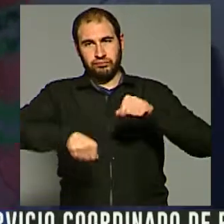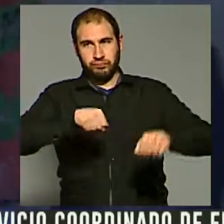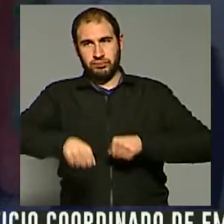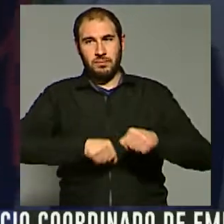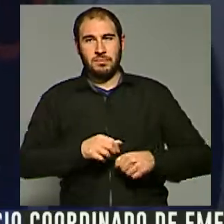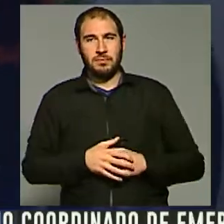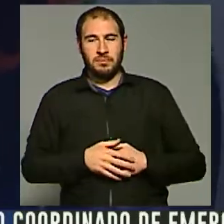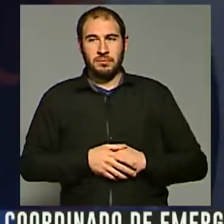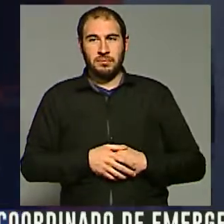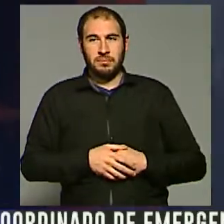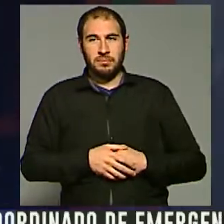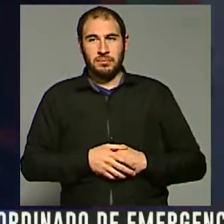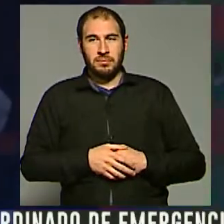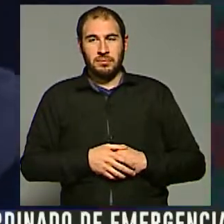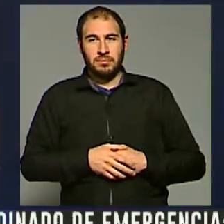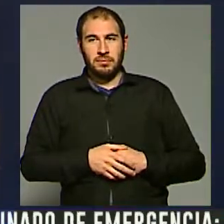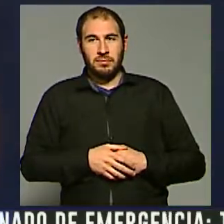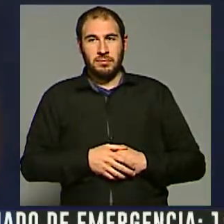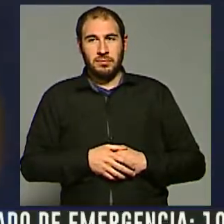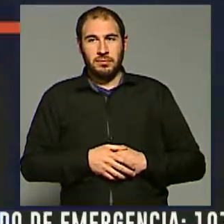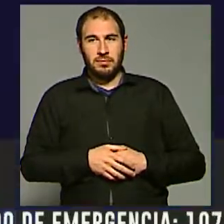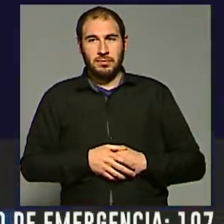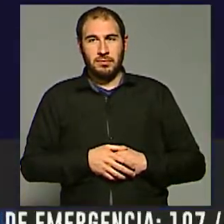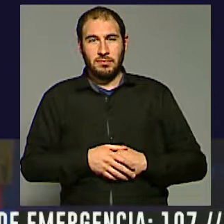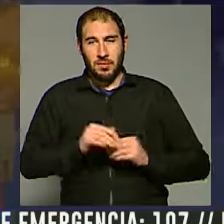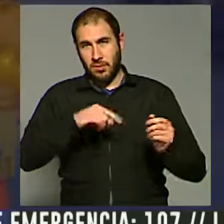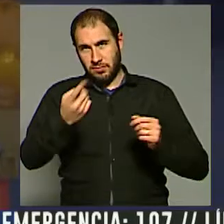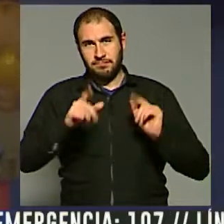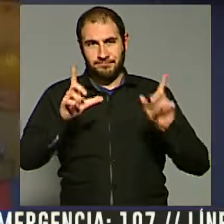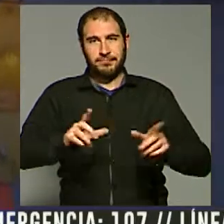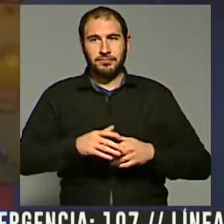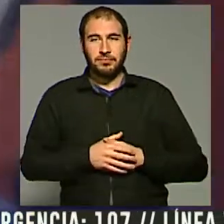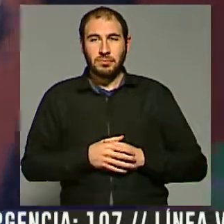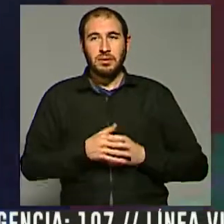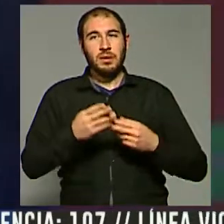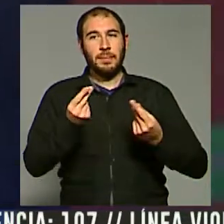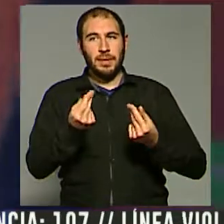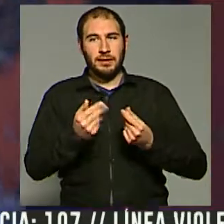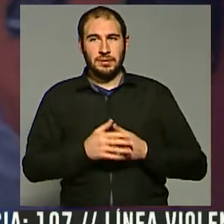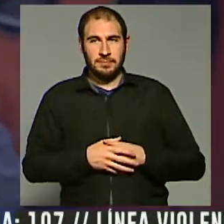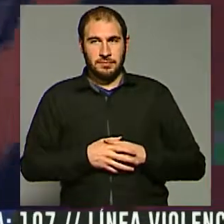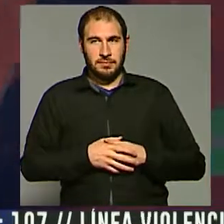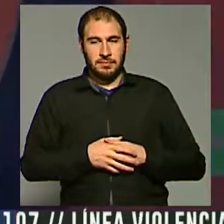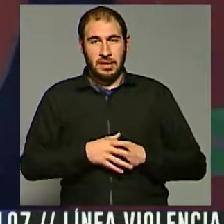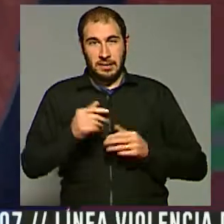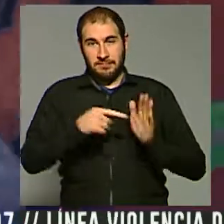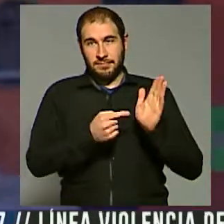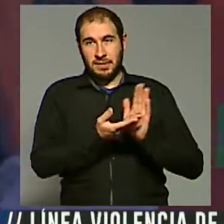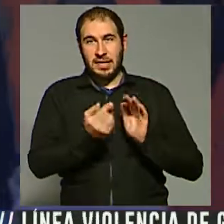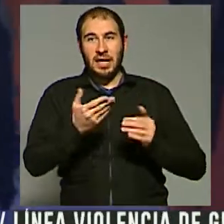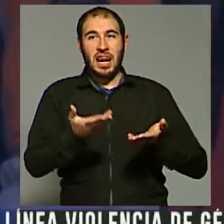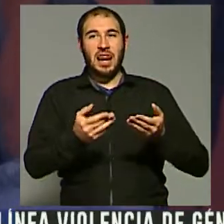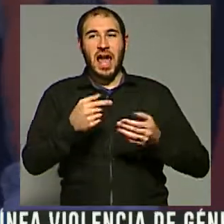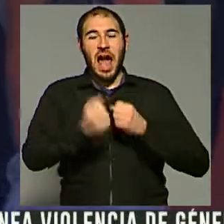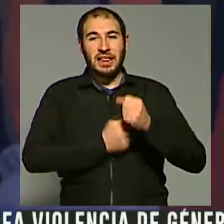y motocicletas. Vamos a pasar a la próxima placa. Los precios serían los siguientes. Vehículos